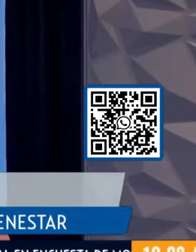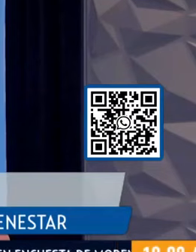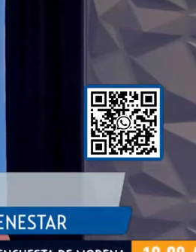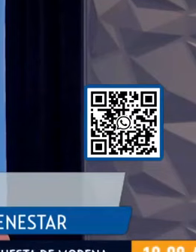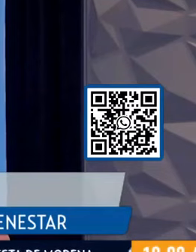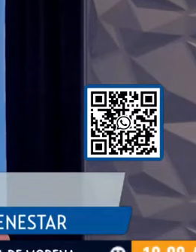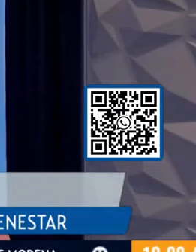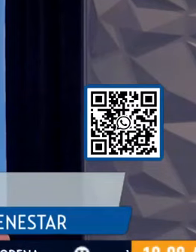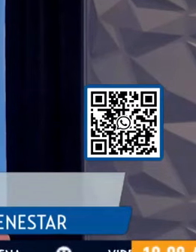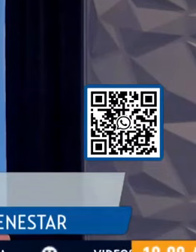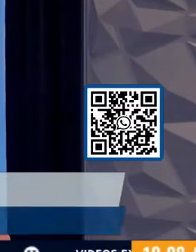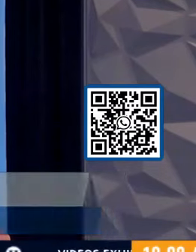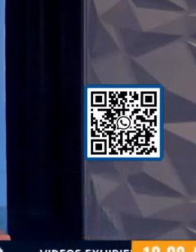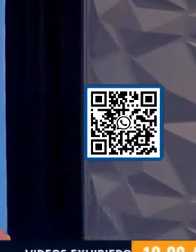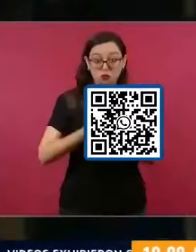al IMSS-Bienestar.